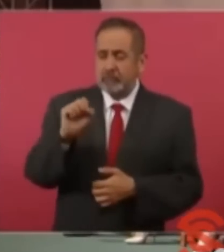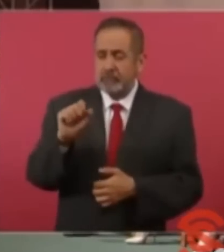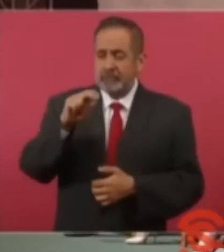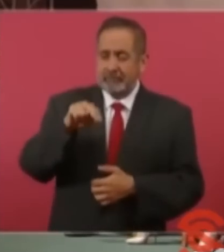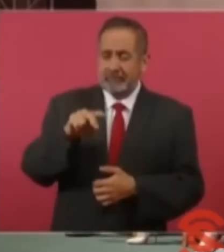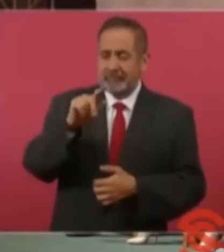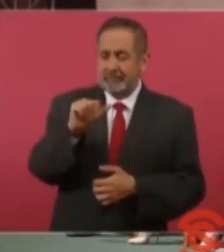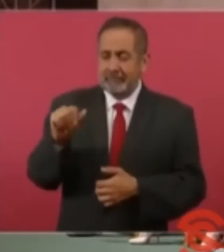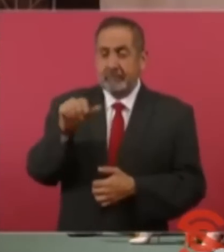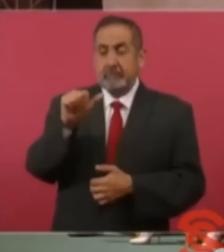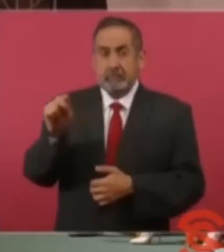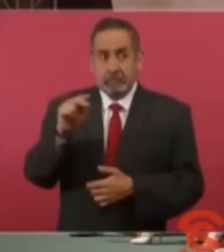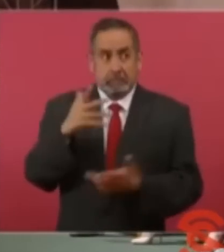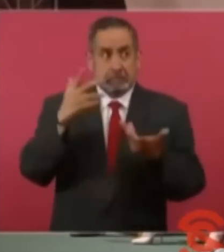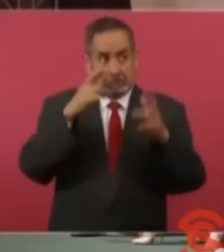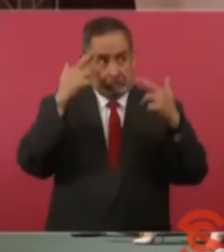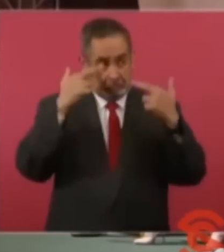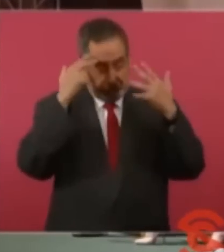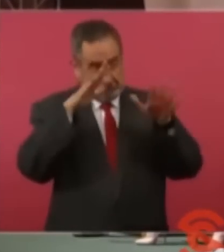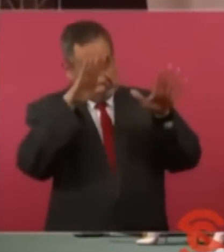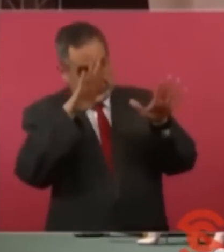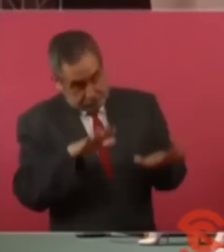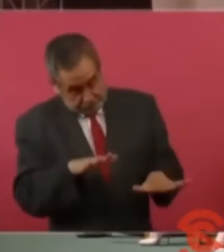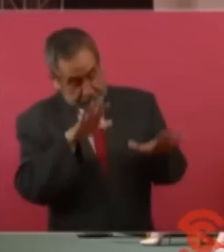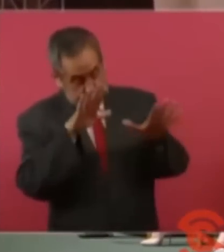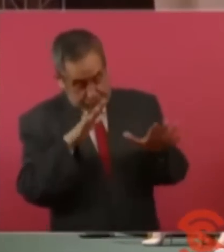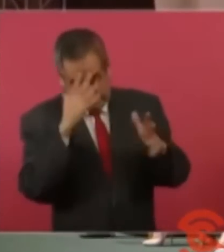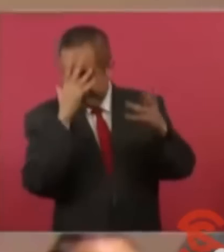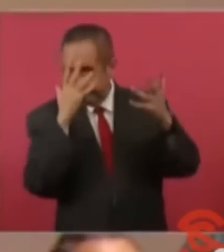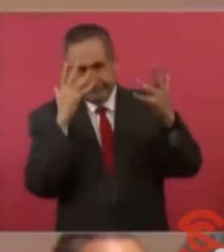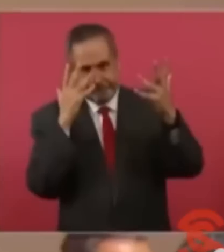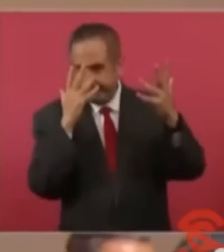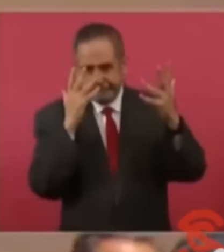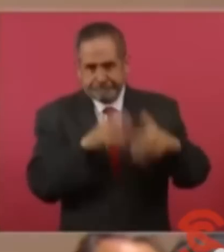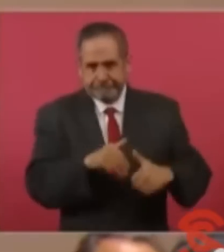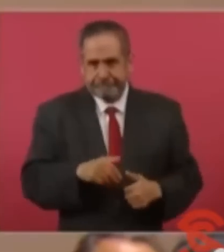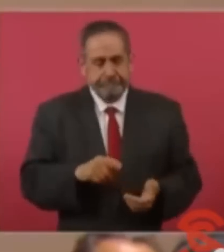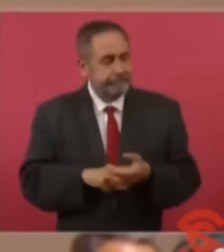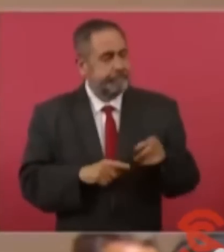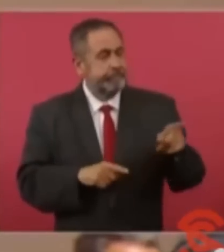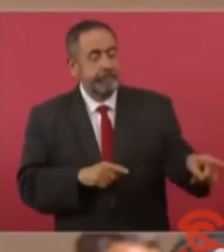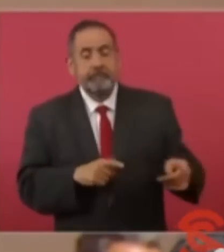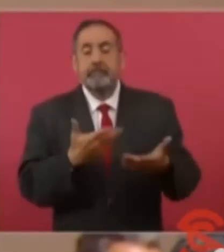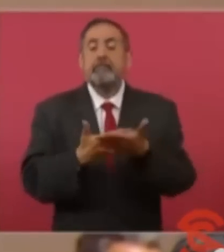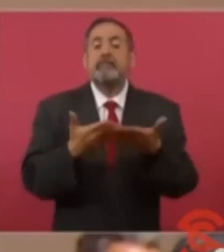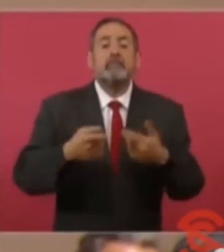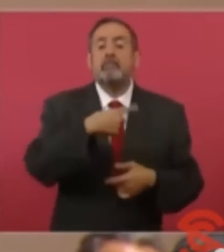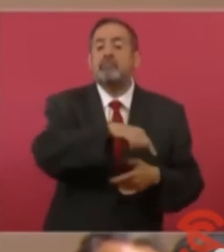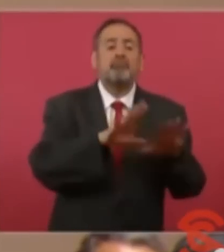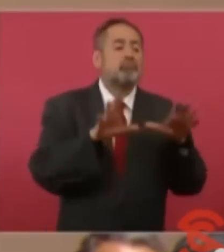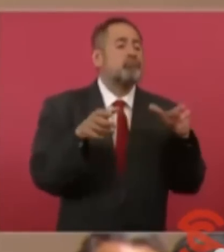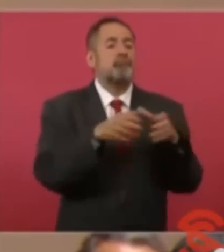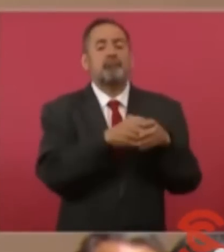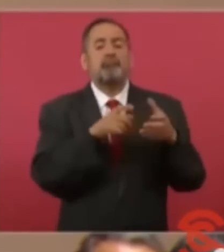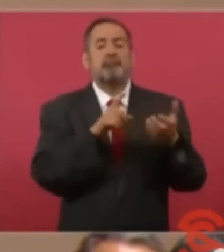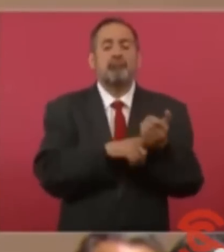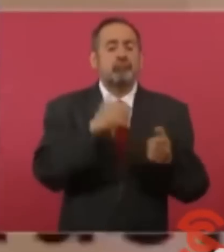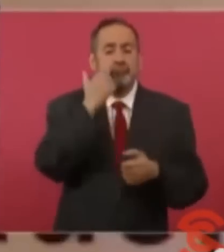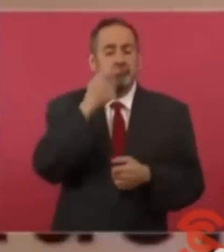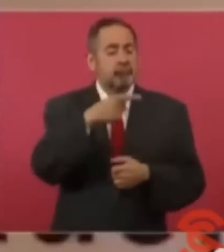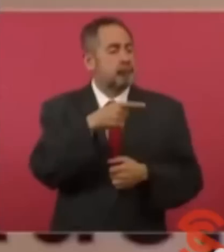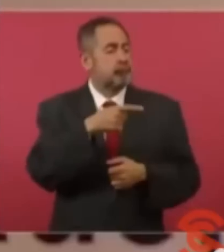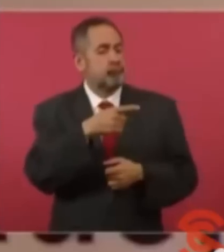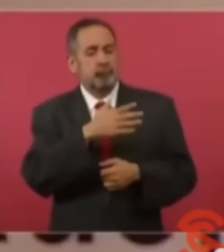Su Alteza Serenísima. Ahora se han constituido en una especie de